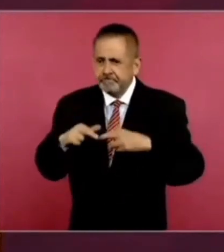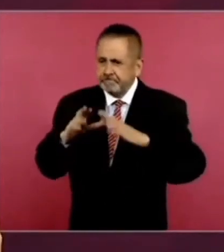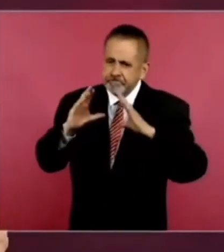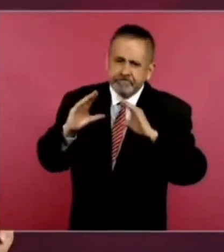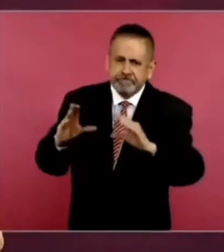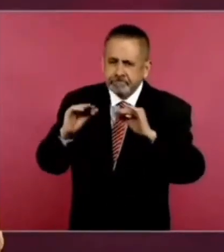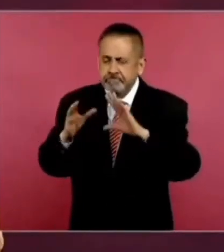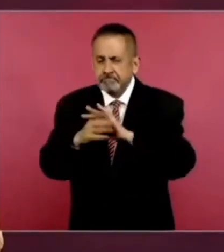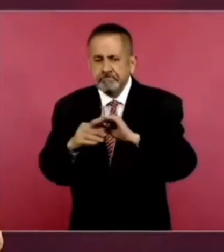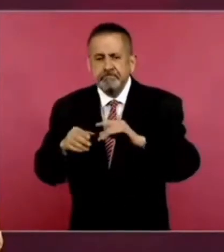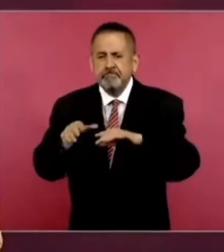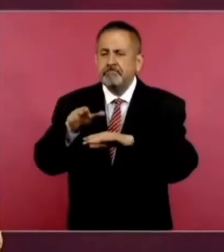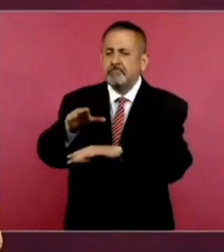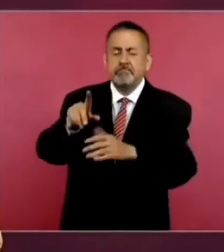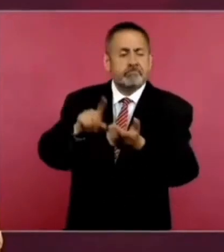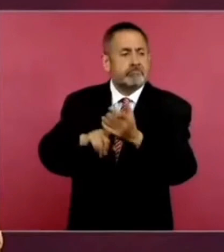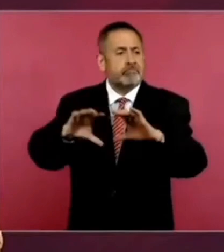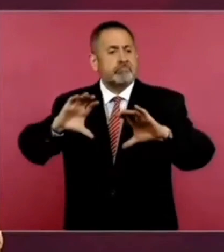en el Congreso.